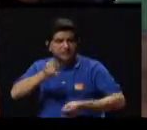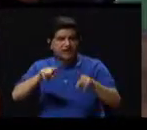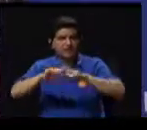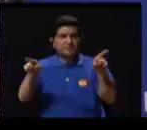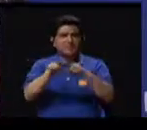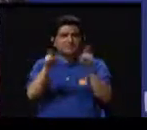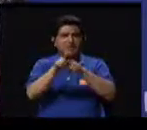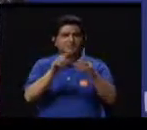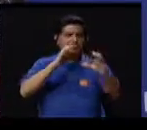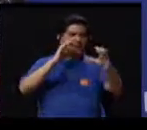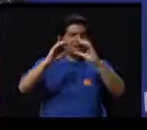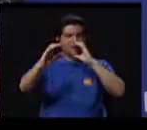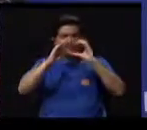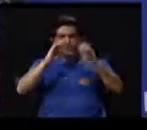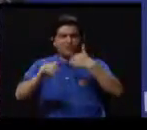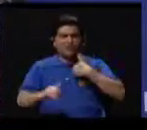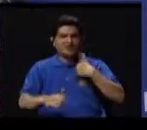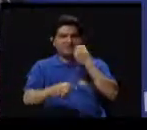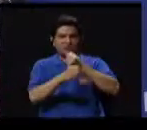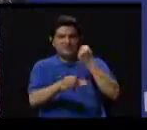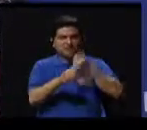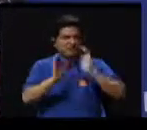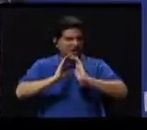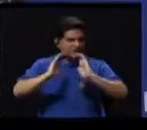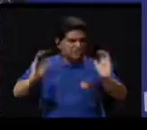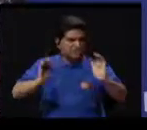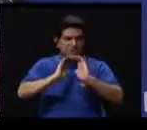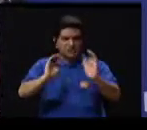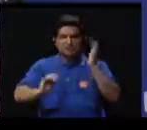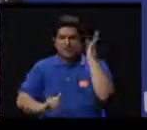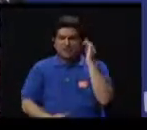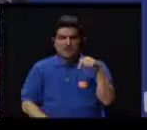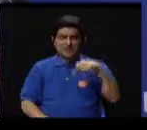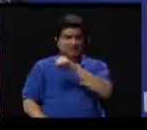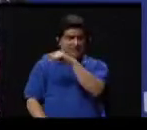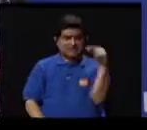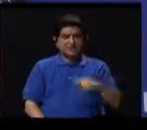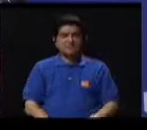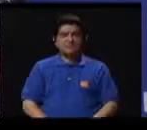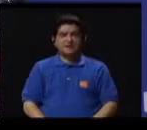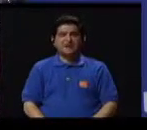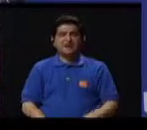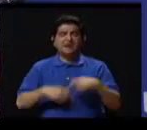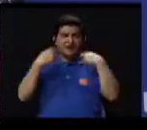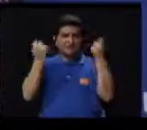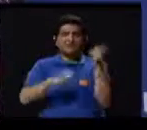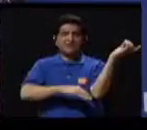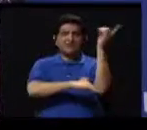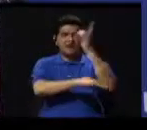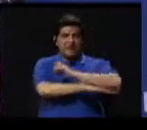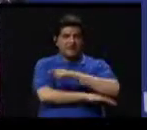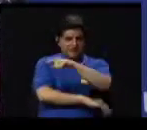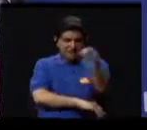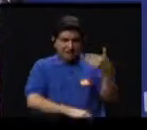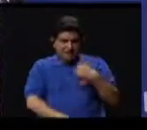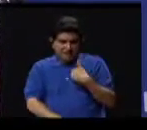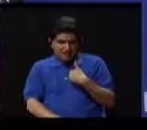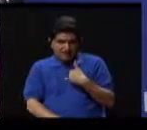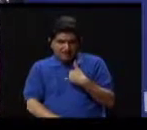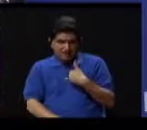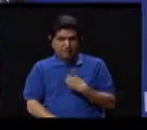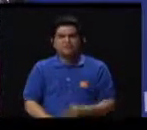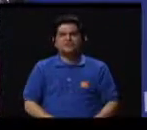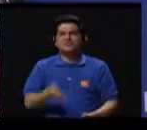pero además esta conversación que hemos tenido sobre trabajar con niños y niñas en esta semana que estamos celebrando el día de ellos.